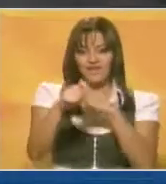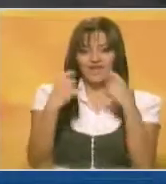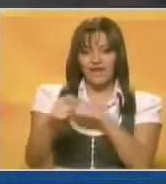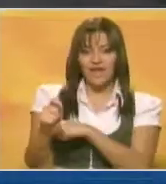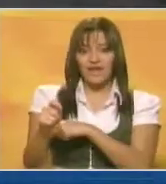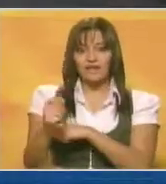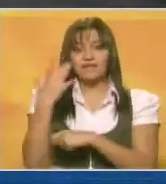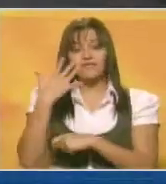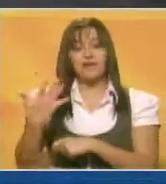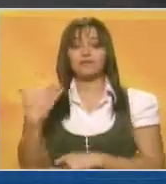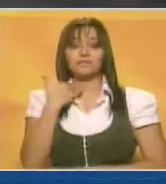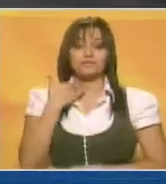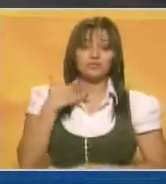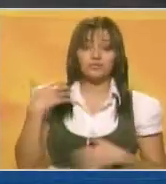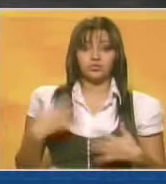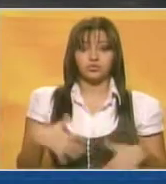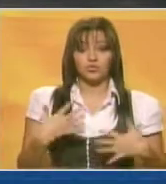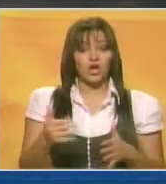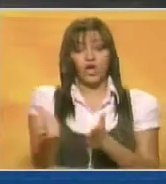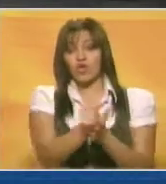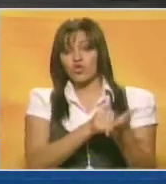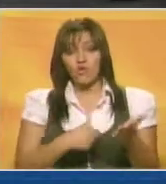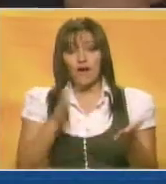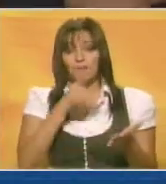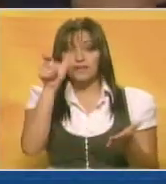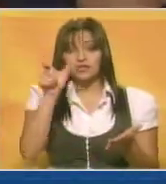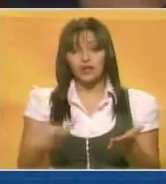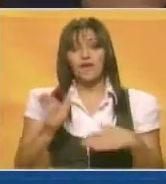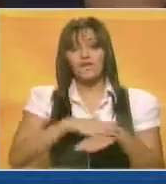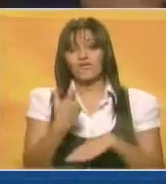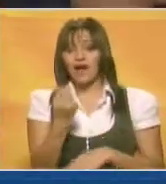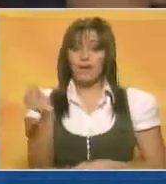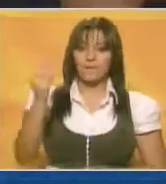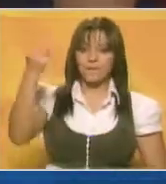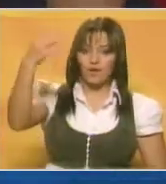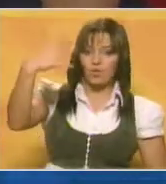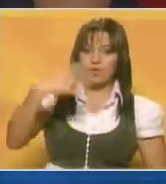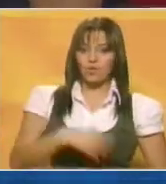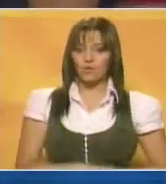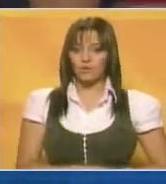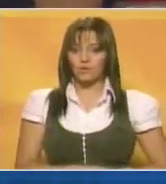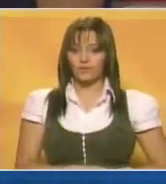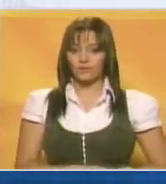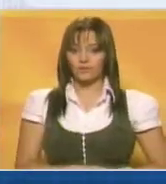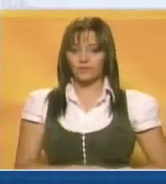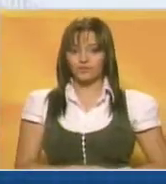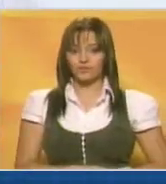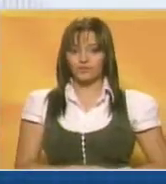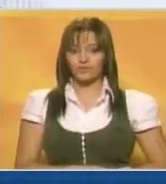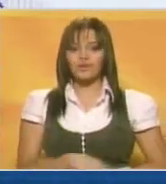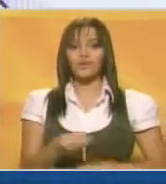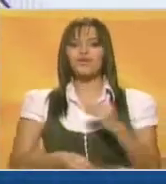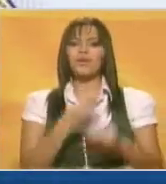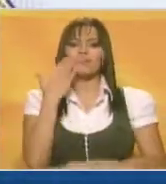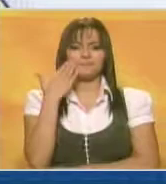central resultaron perjudicados con la ausencia de clientes por la falta de energía. Mira nada